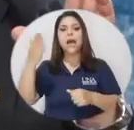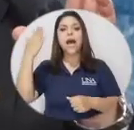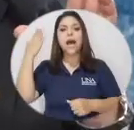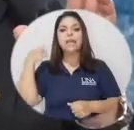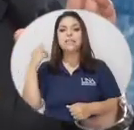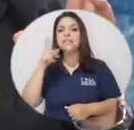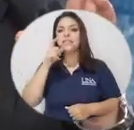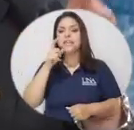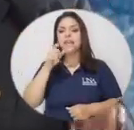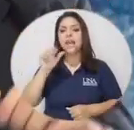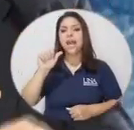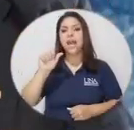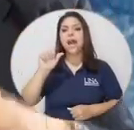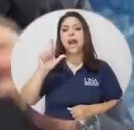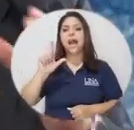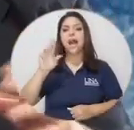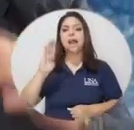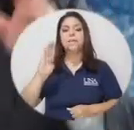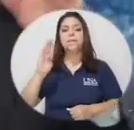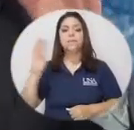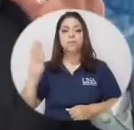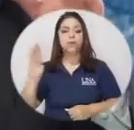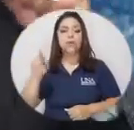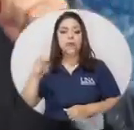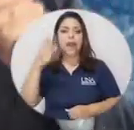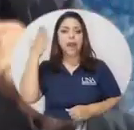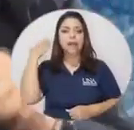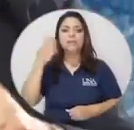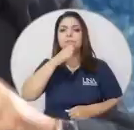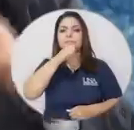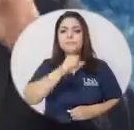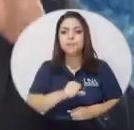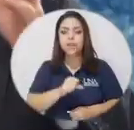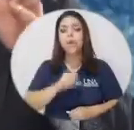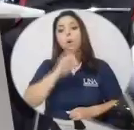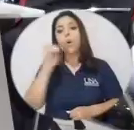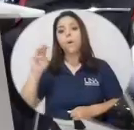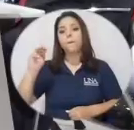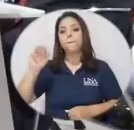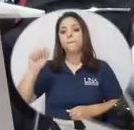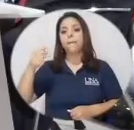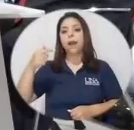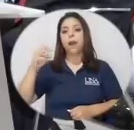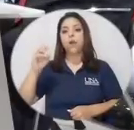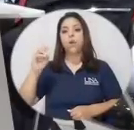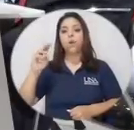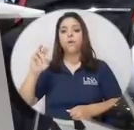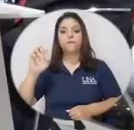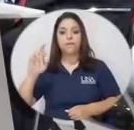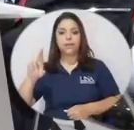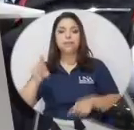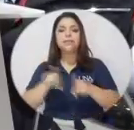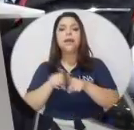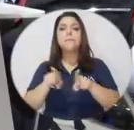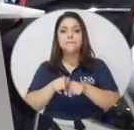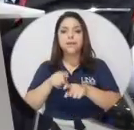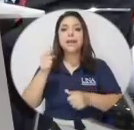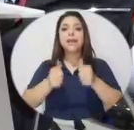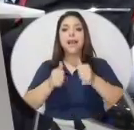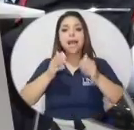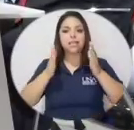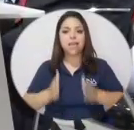hoy día, Al Gore, o pongo para los más viejos, el señor McGovern, que fue también candidato.